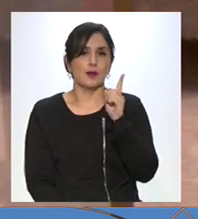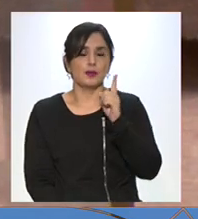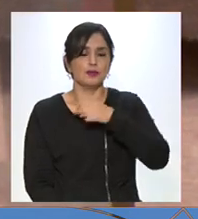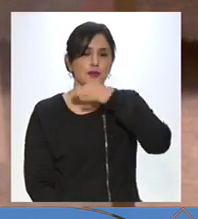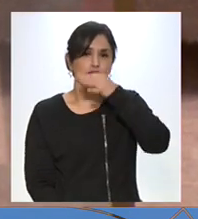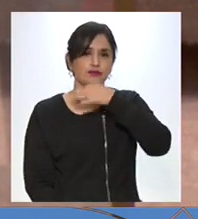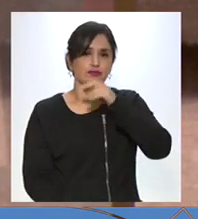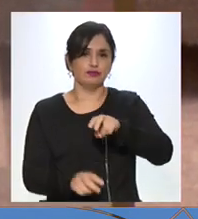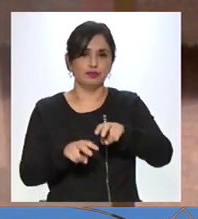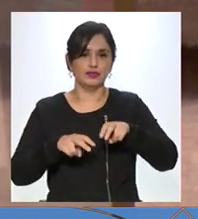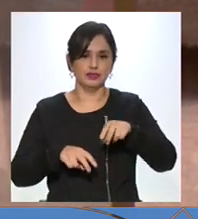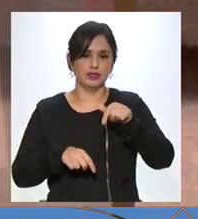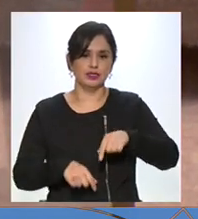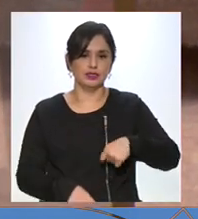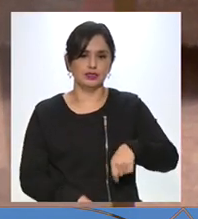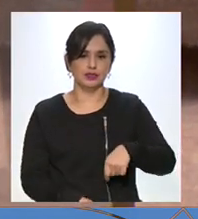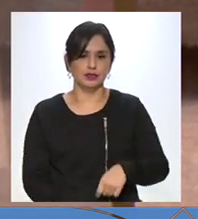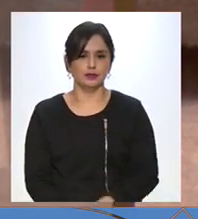este Senado.